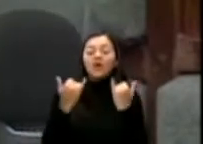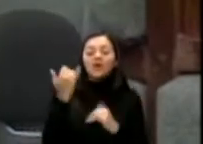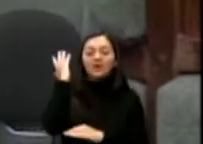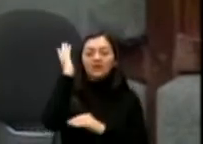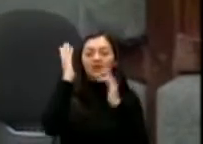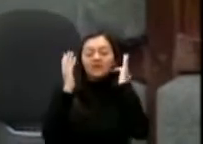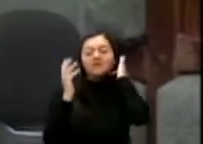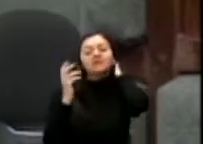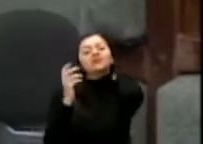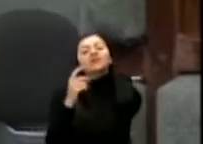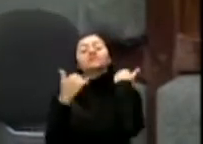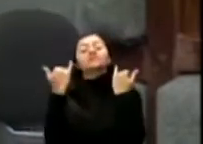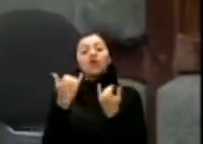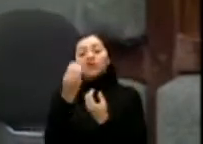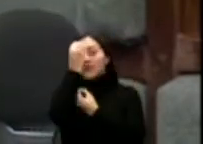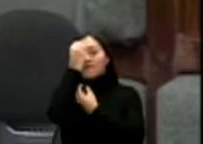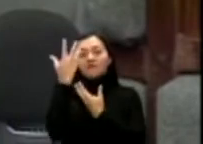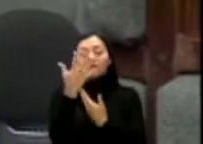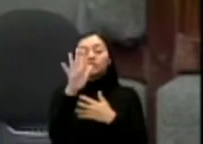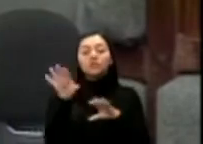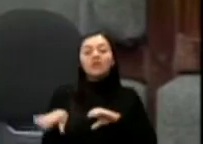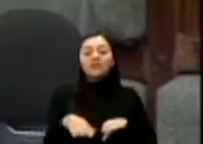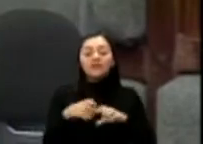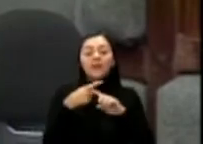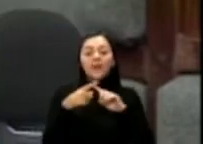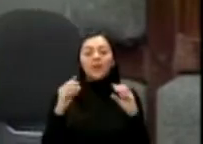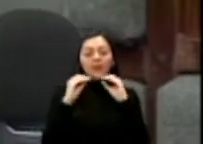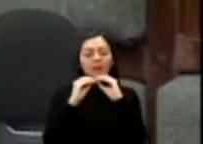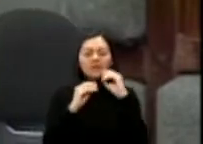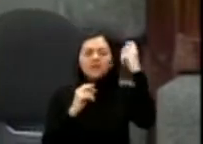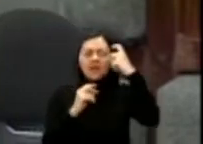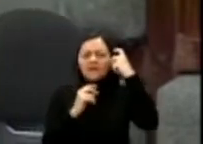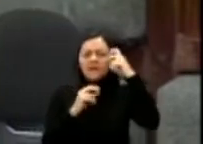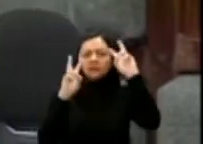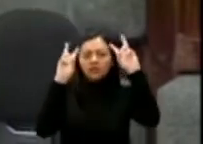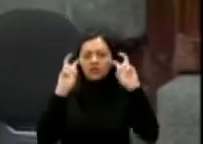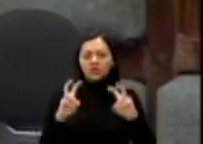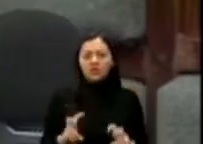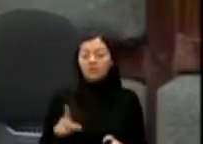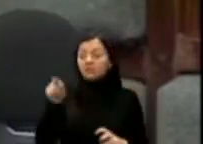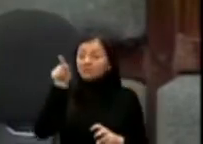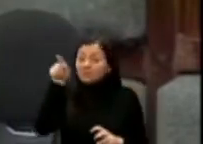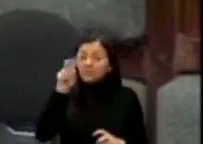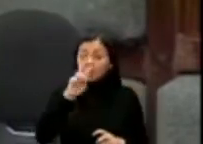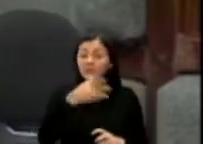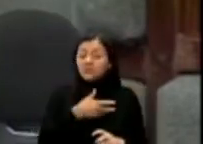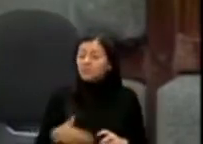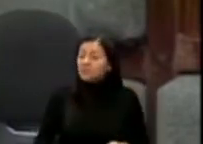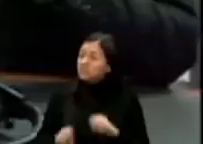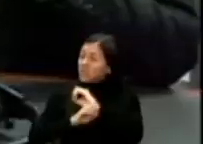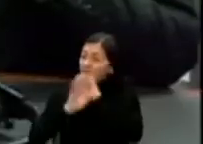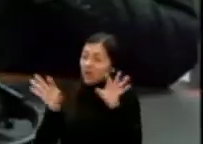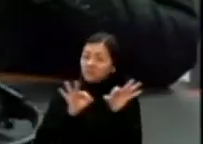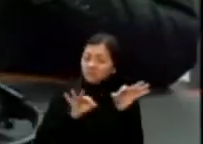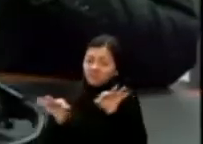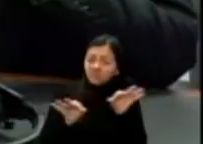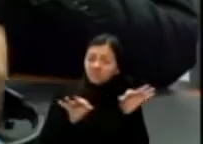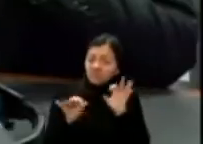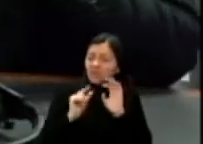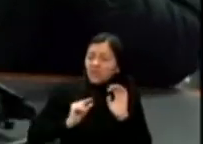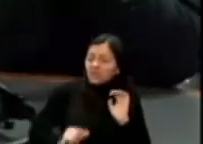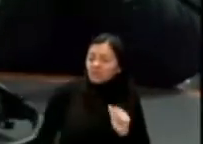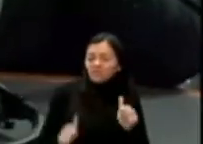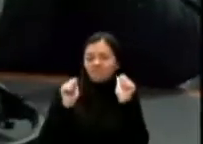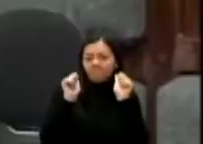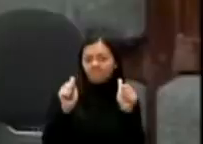espacio de rendición de cuentas y sin duda de reflexión usted ha sido muy explícito al aclarar estos temas sin embargo